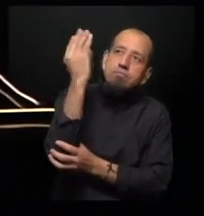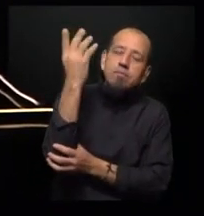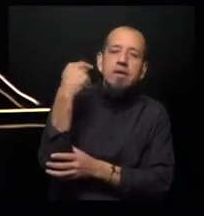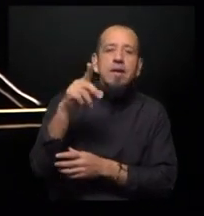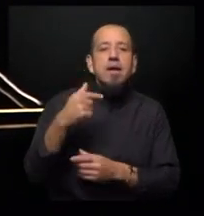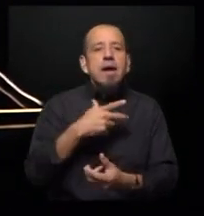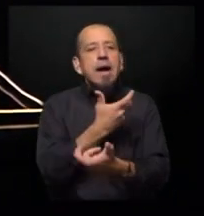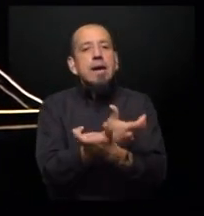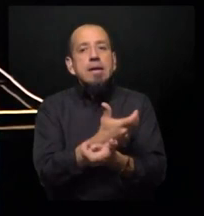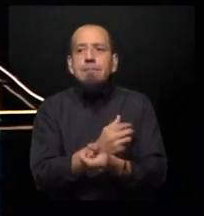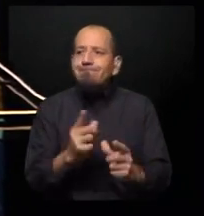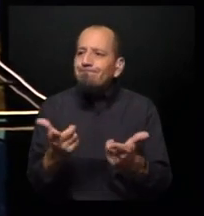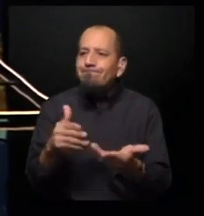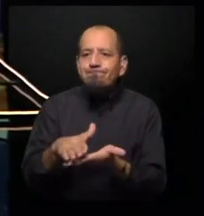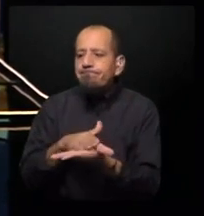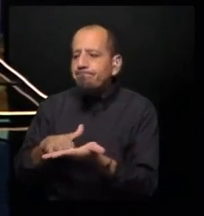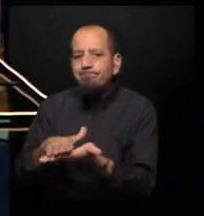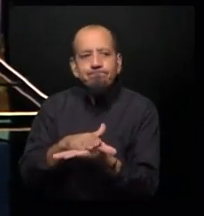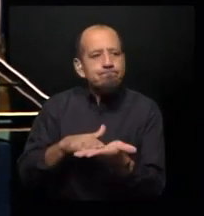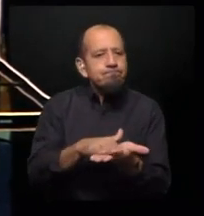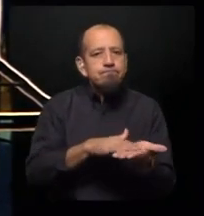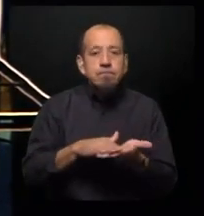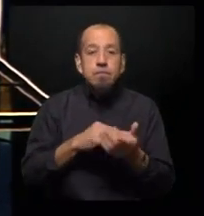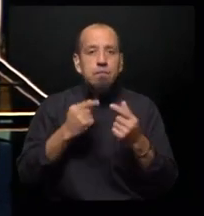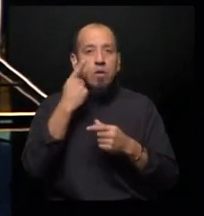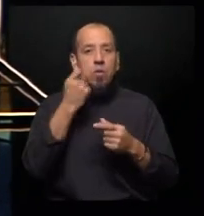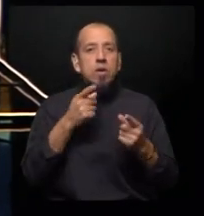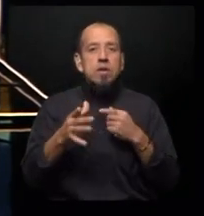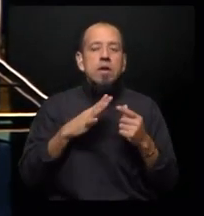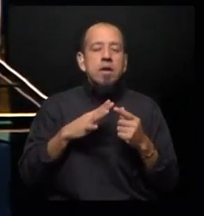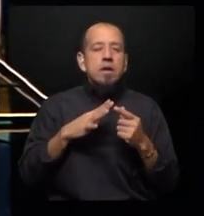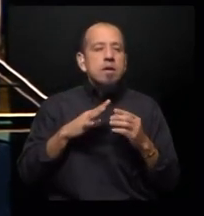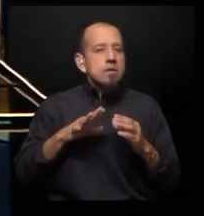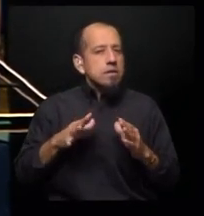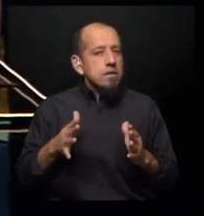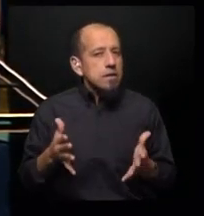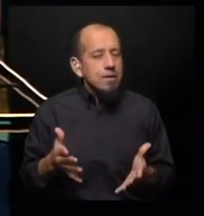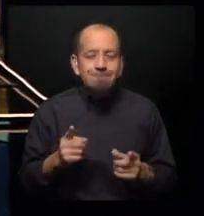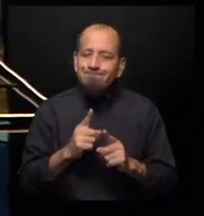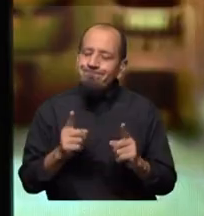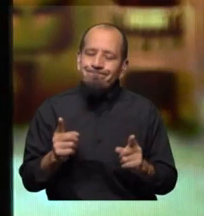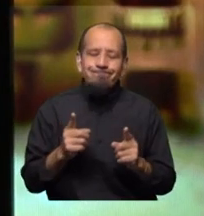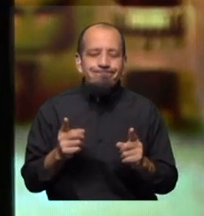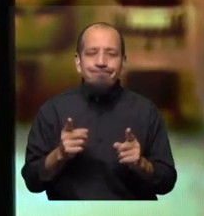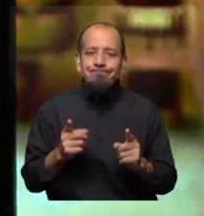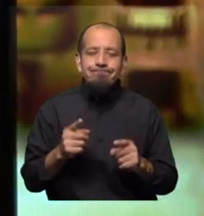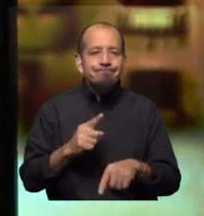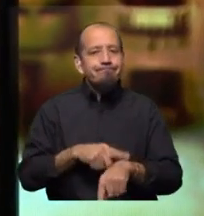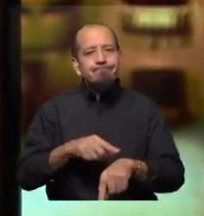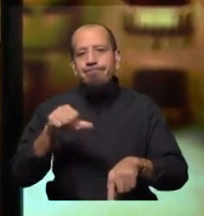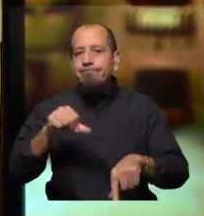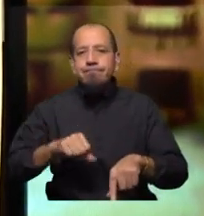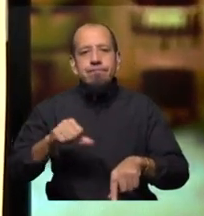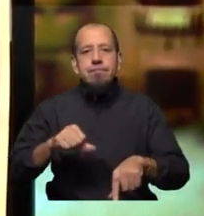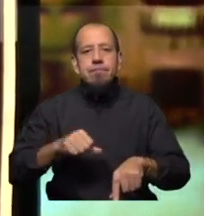no encuentro a nadie me doy cuenta como en otros sueños que no llegué a tiempo en